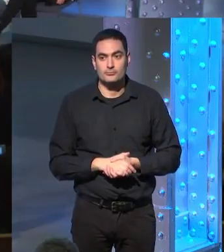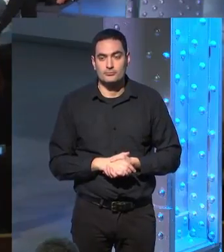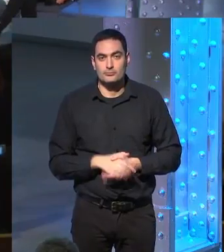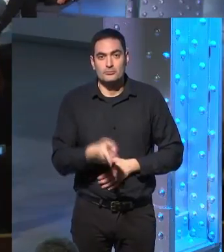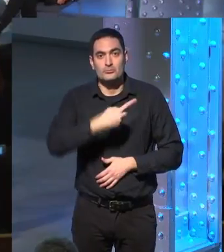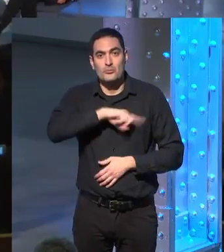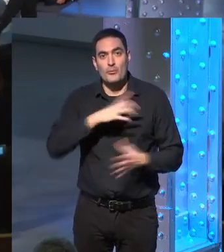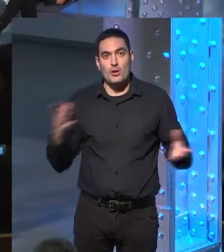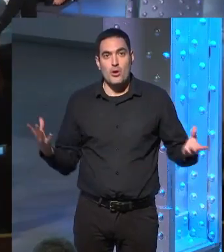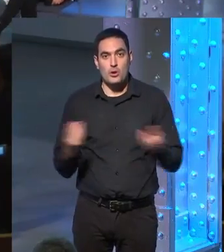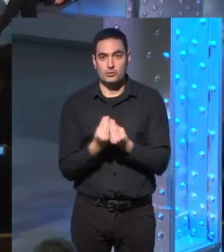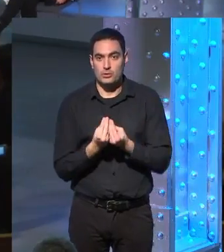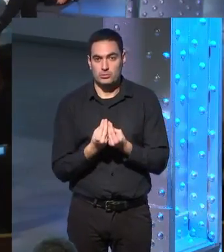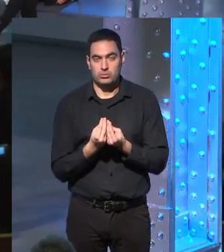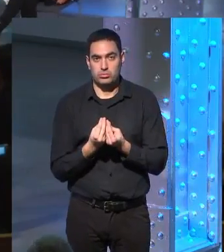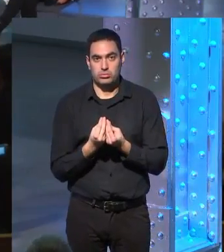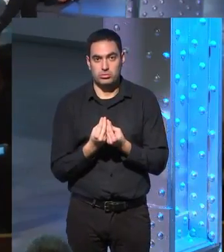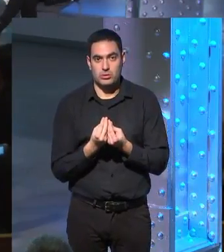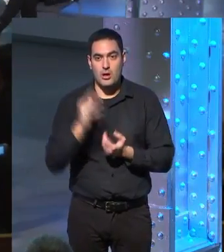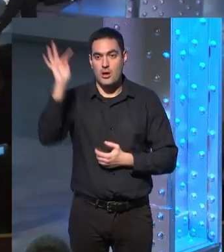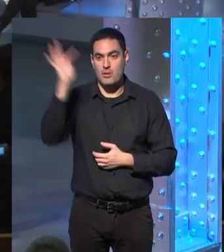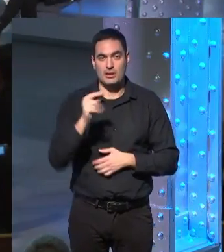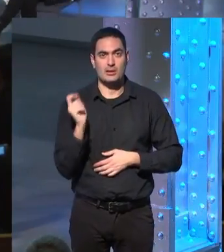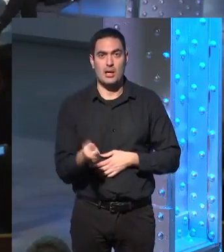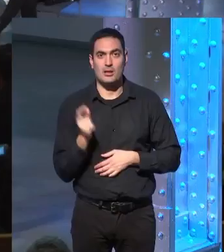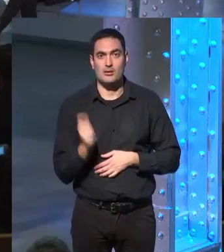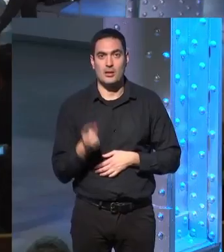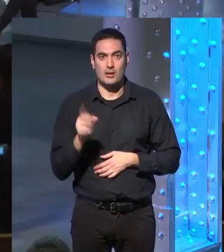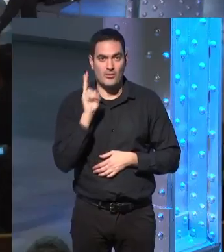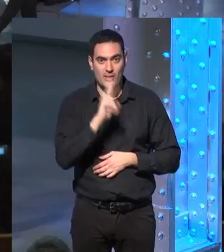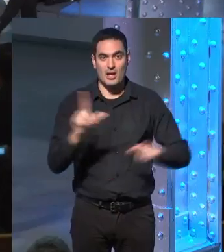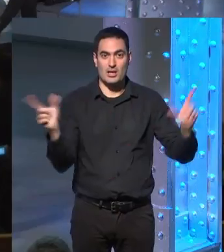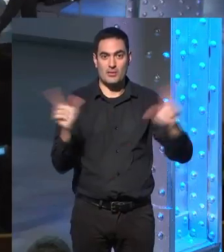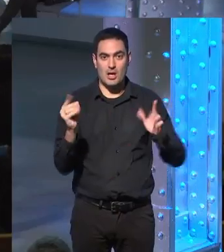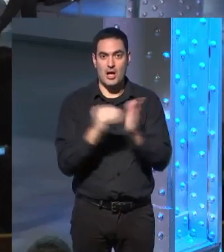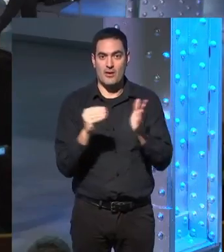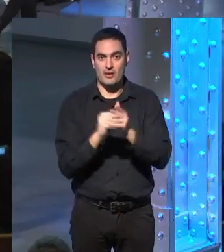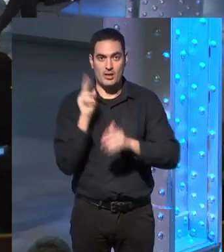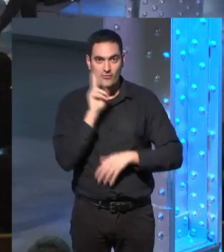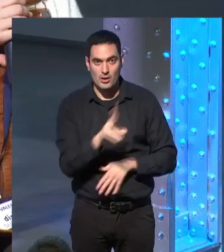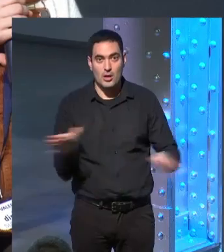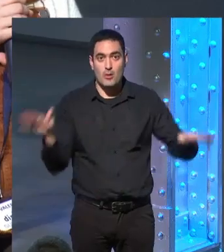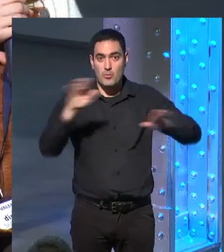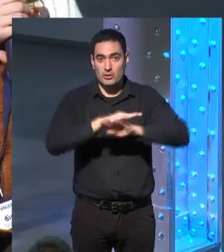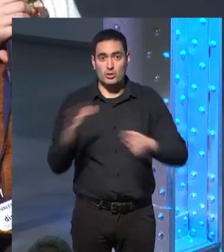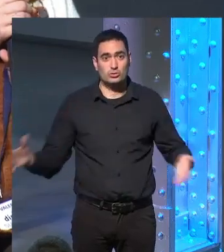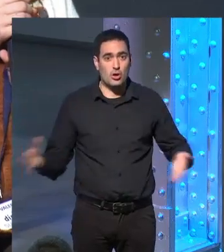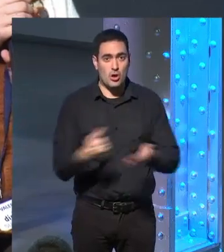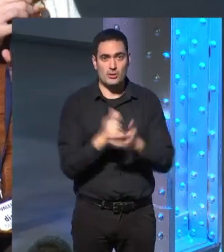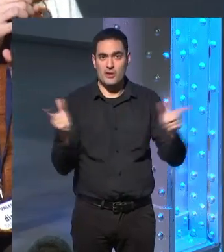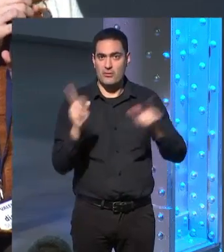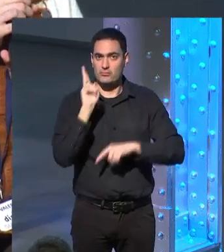Nosotros juntos así solemos ver pelis. A veces vemos la tele, por la noche vemos todos la tele.